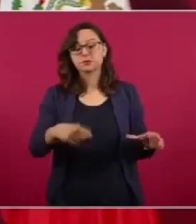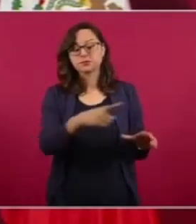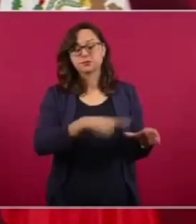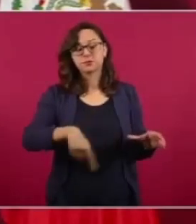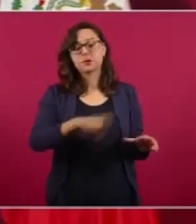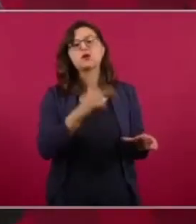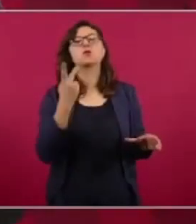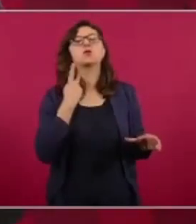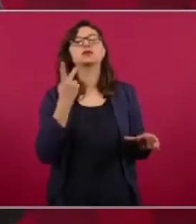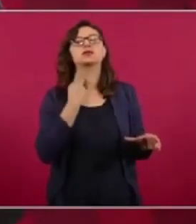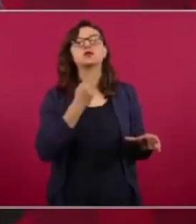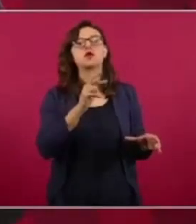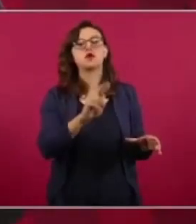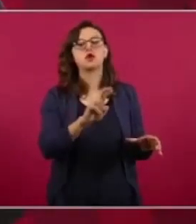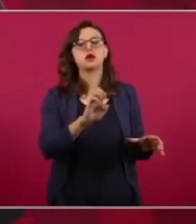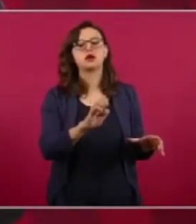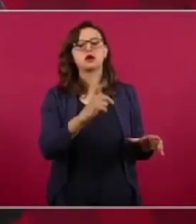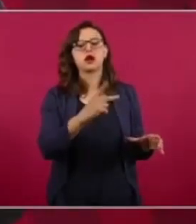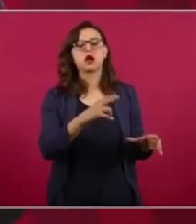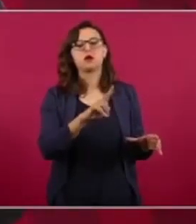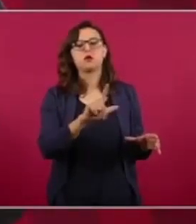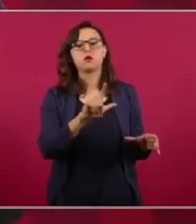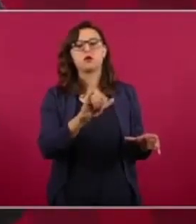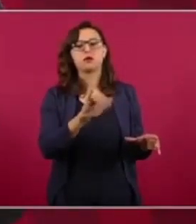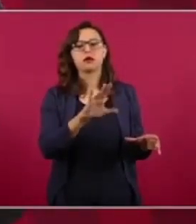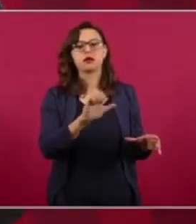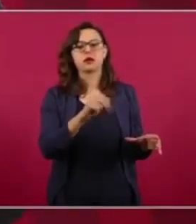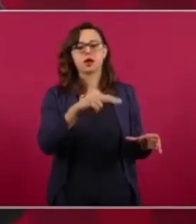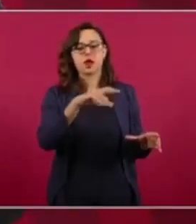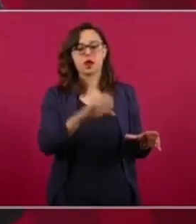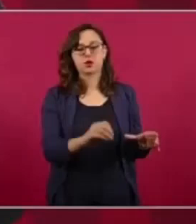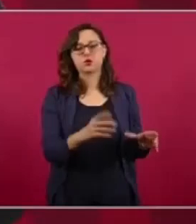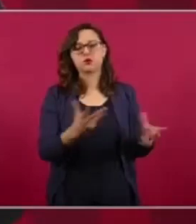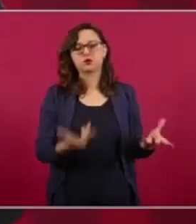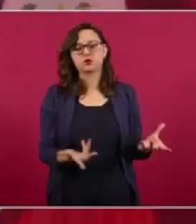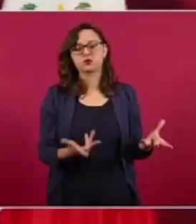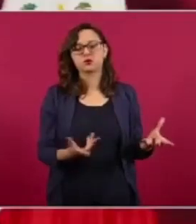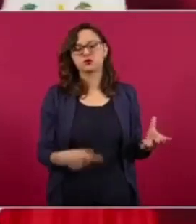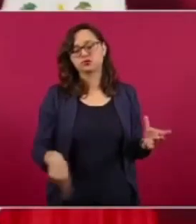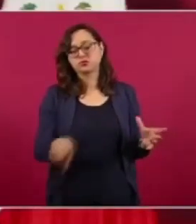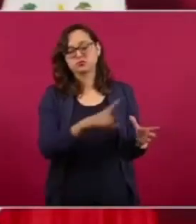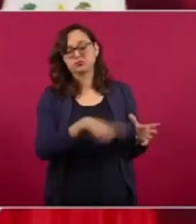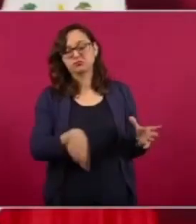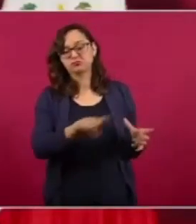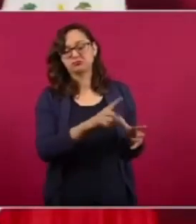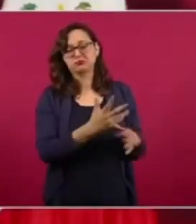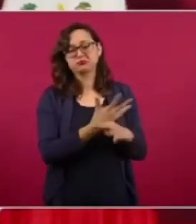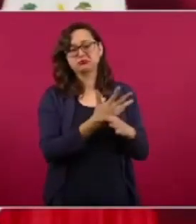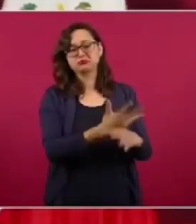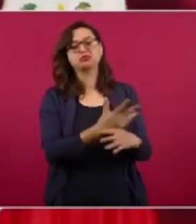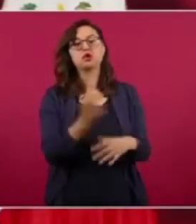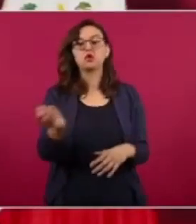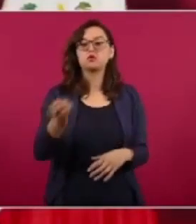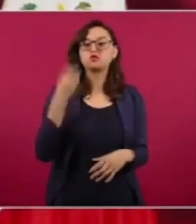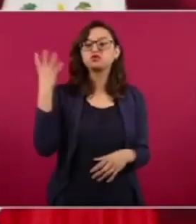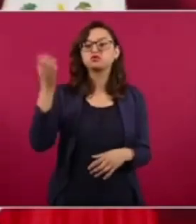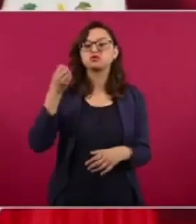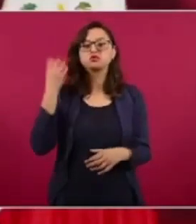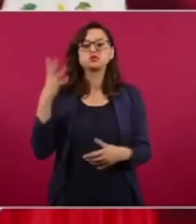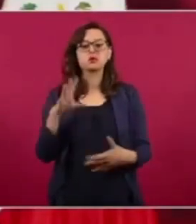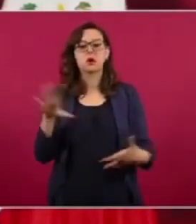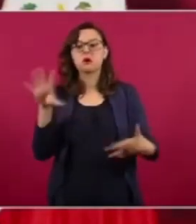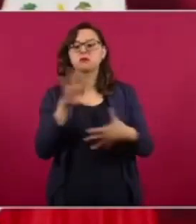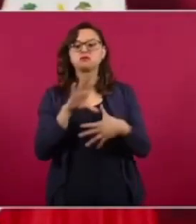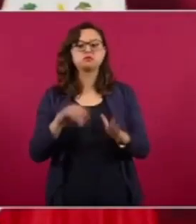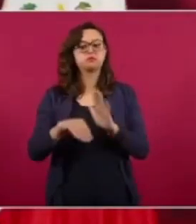seguramente van a manejar con sus voceros de que fue un fracaso la cumbre, pues sí, puede